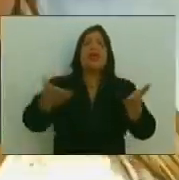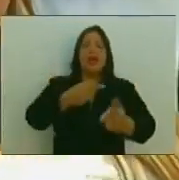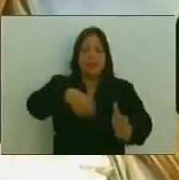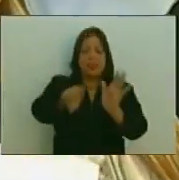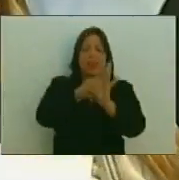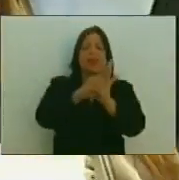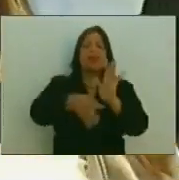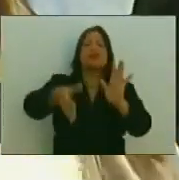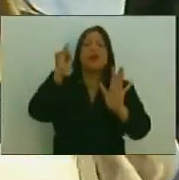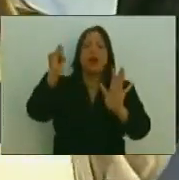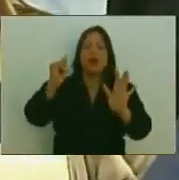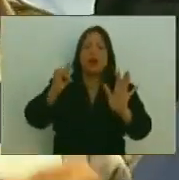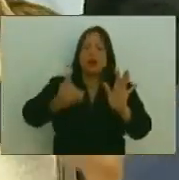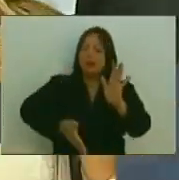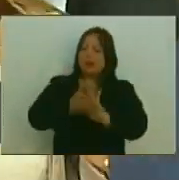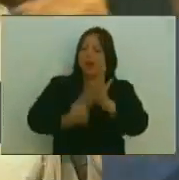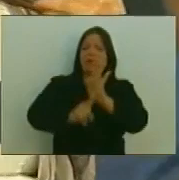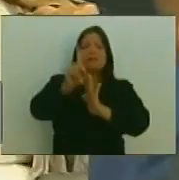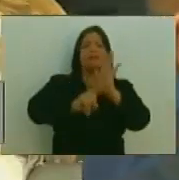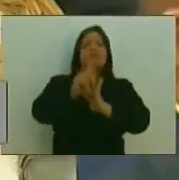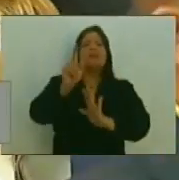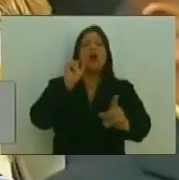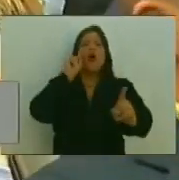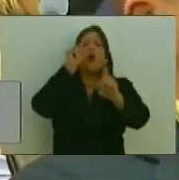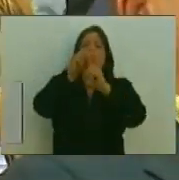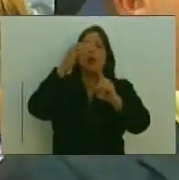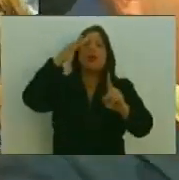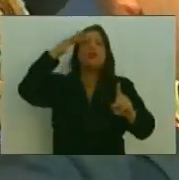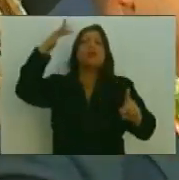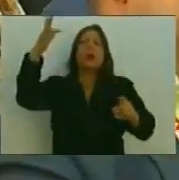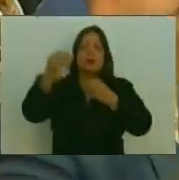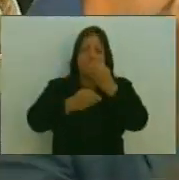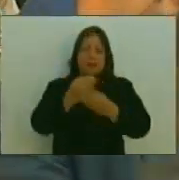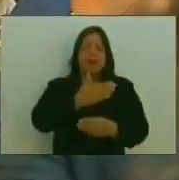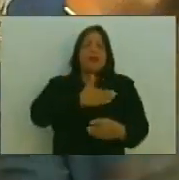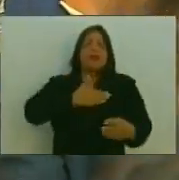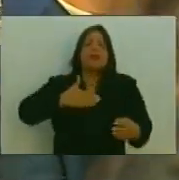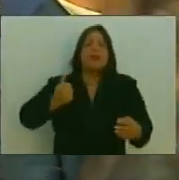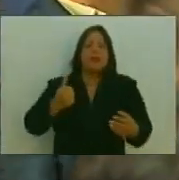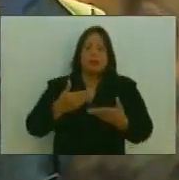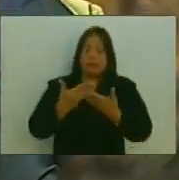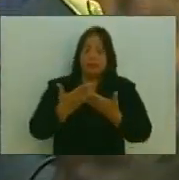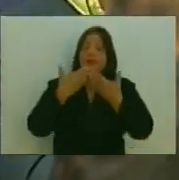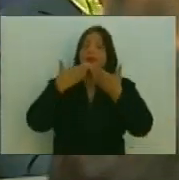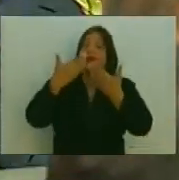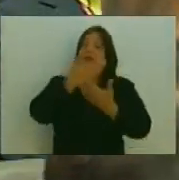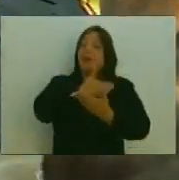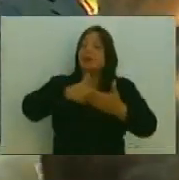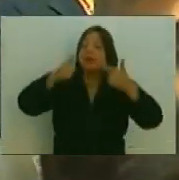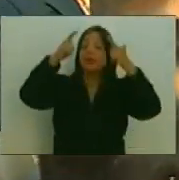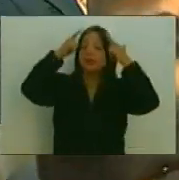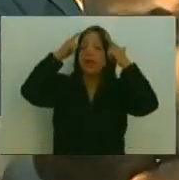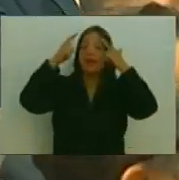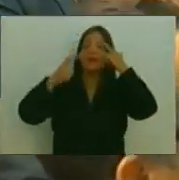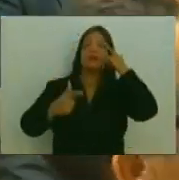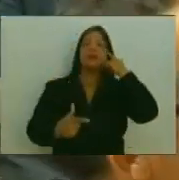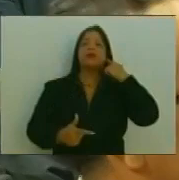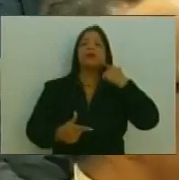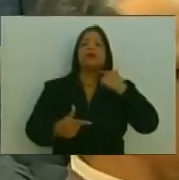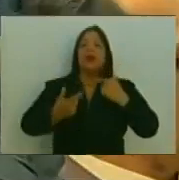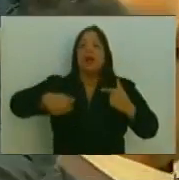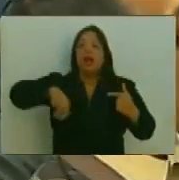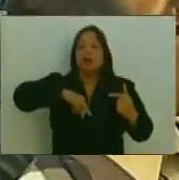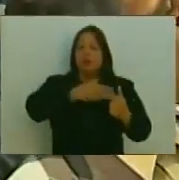derechos, ellos también tienen metas, tienen sueños que cumplir. Gracias a nuestro comandante Chávez, a